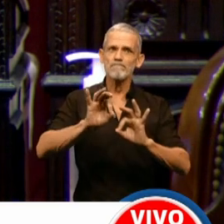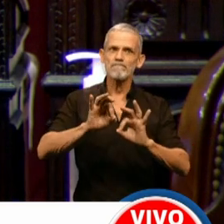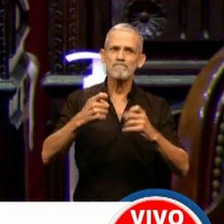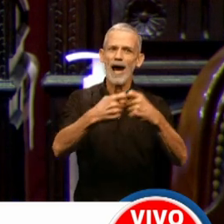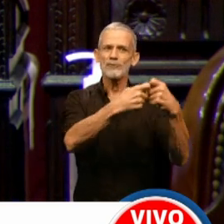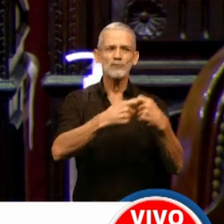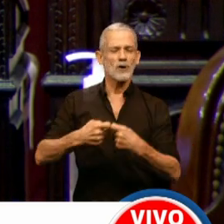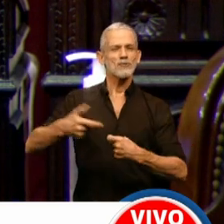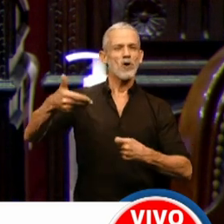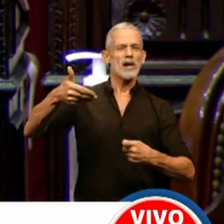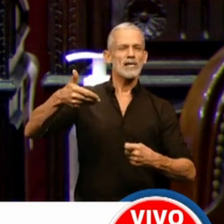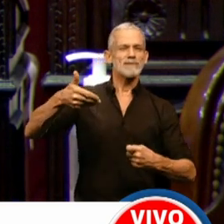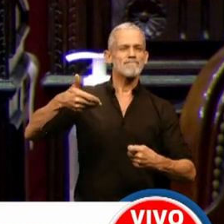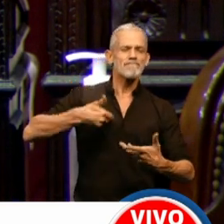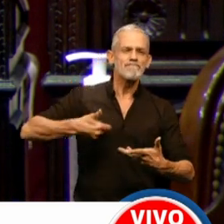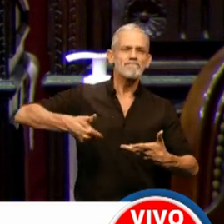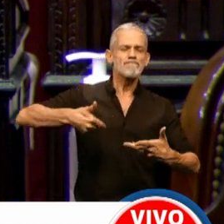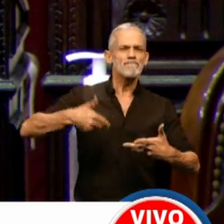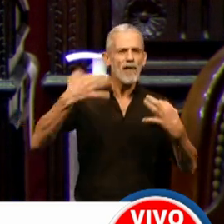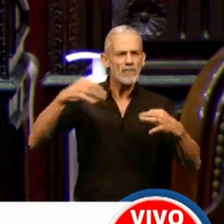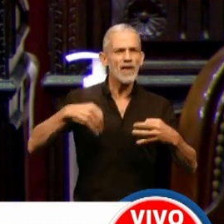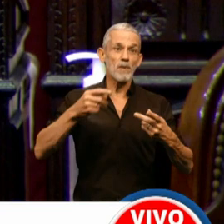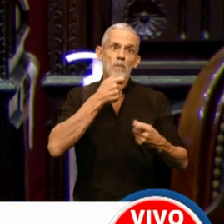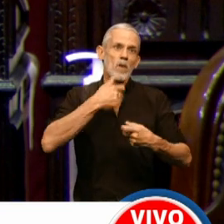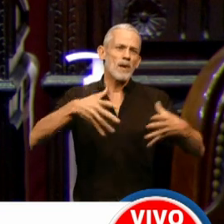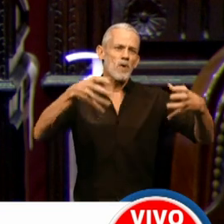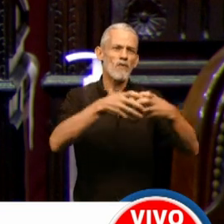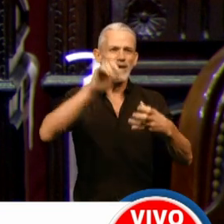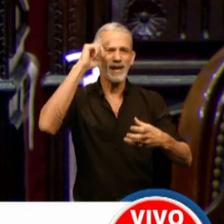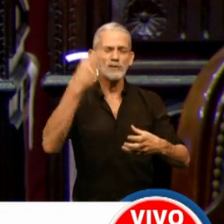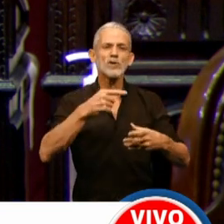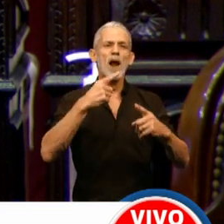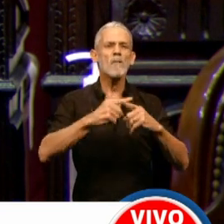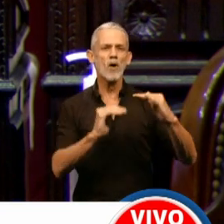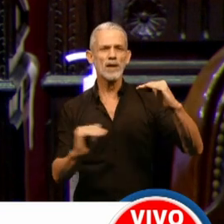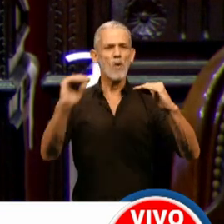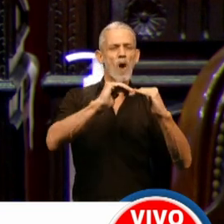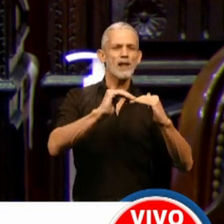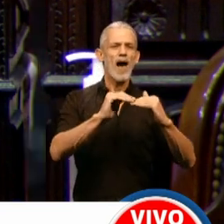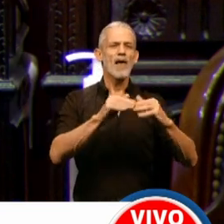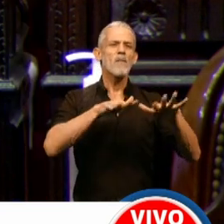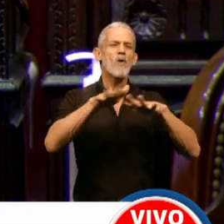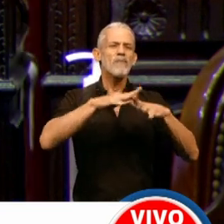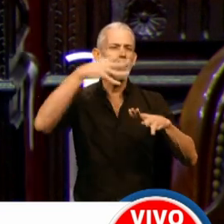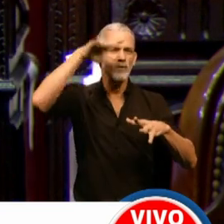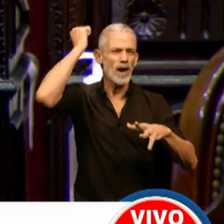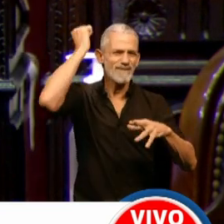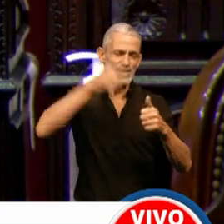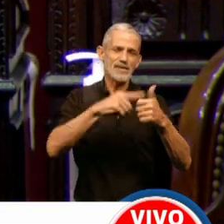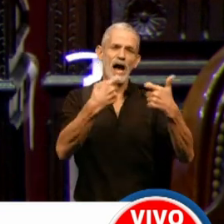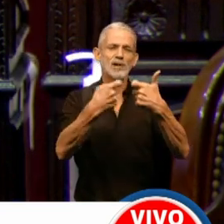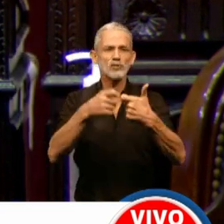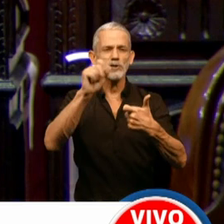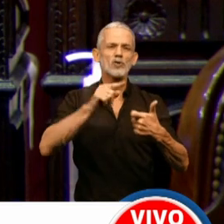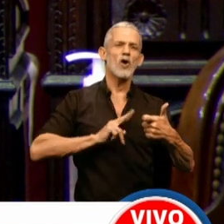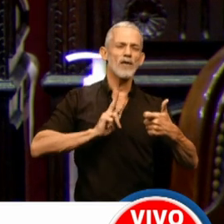organizaciones de la sociedad civil como el frente nacional por la igualdad de movimiento evita la asociación